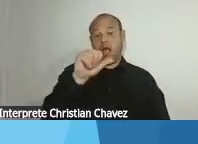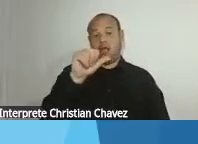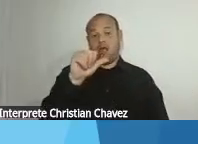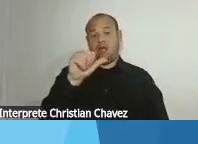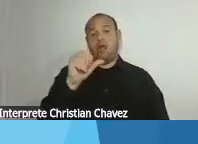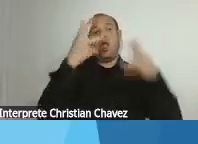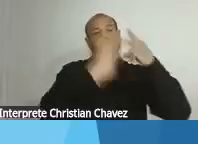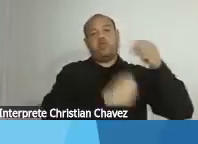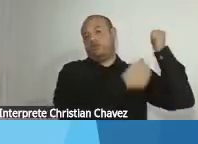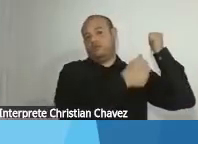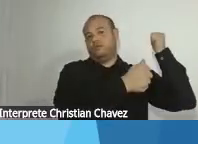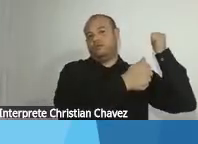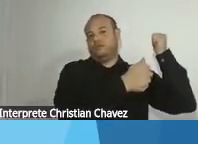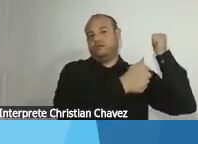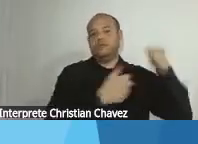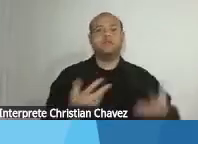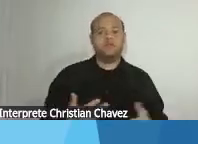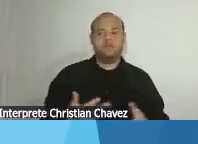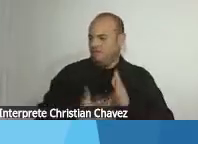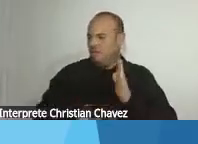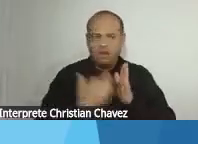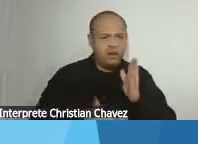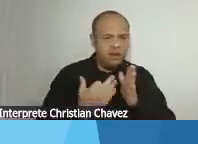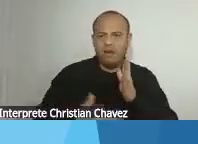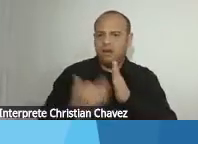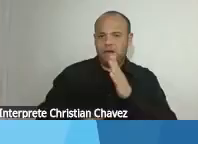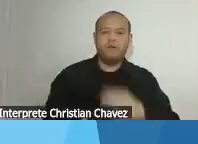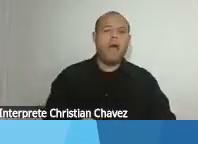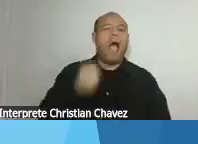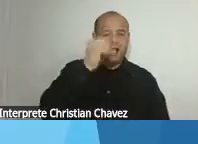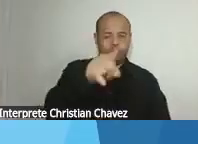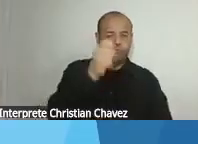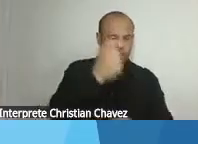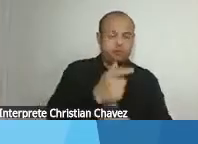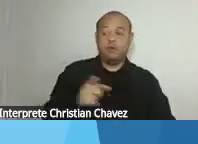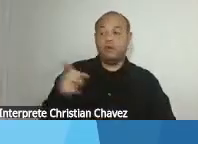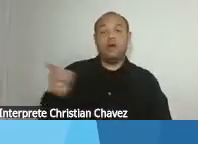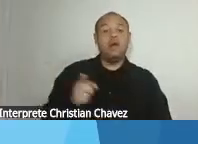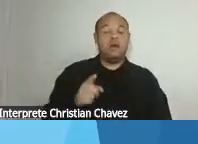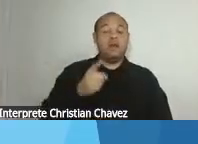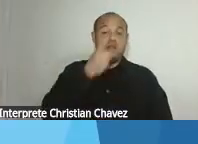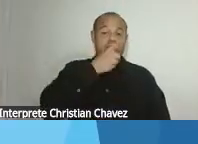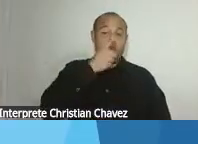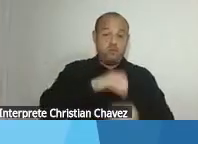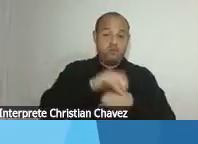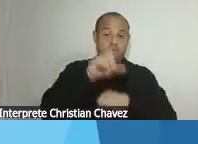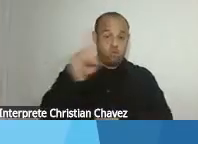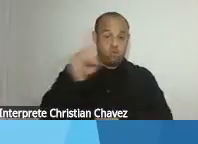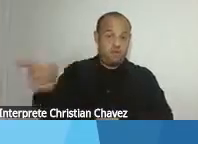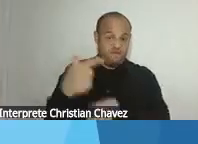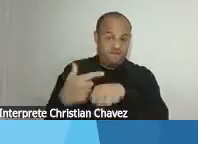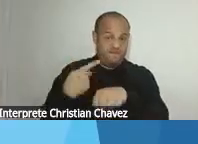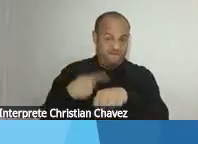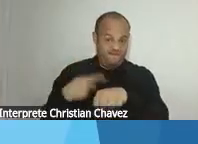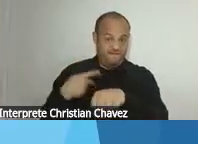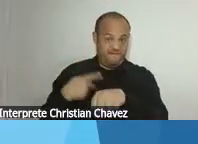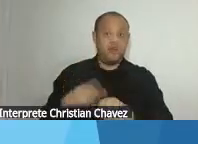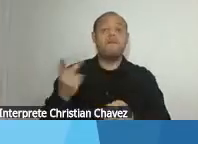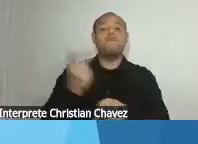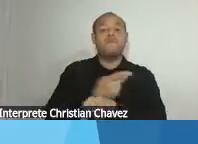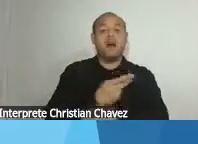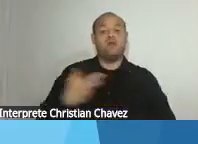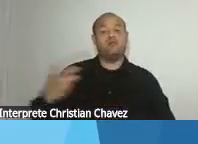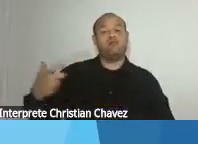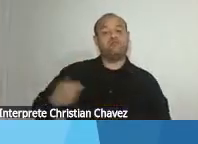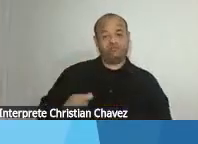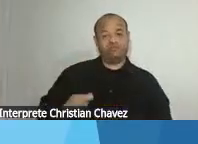en la diabetes tipo 1 la persona se inyecta insulina de forma exógena. ¿Por qué? Porque no hay insulina en el